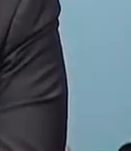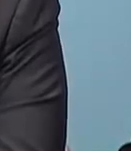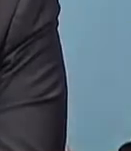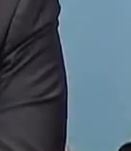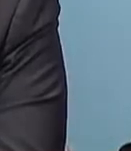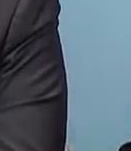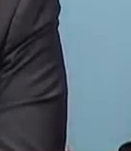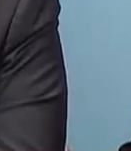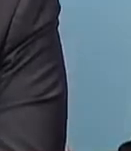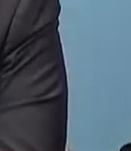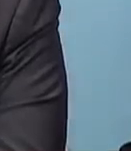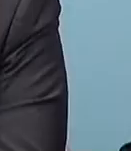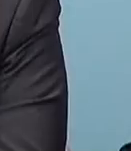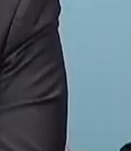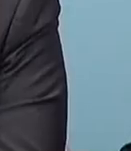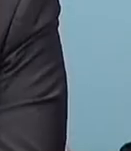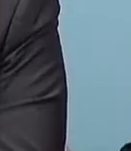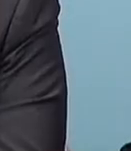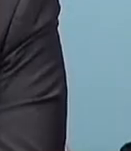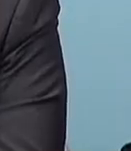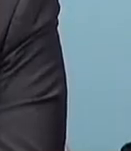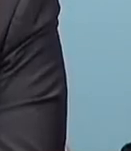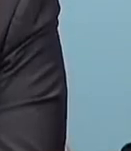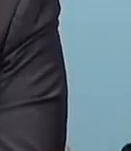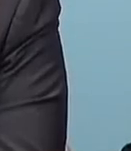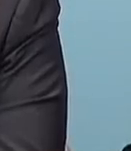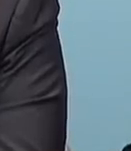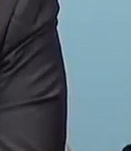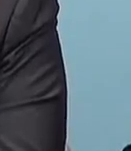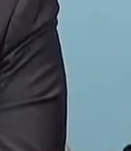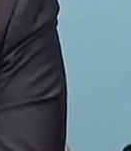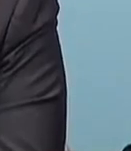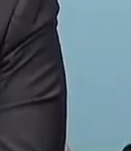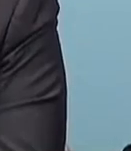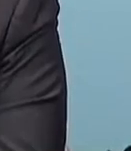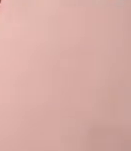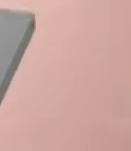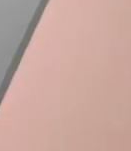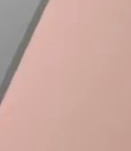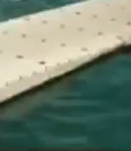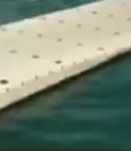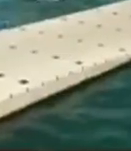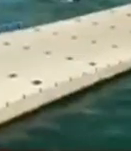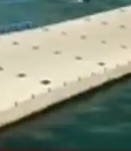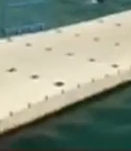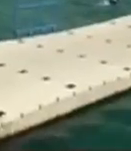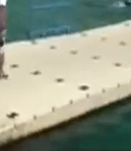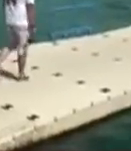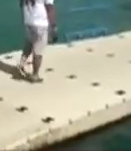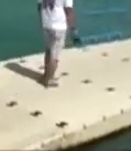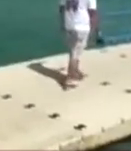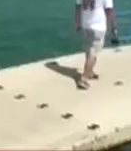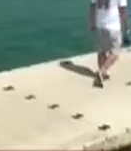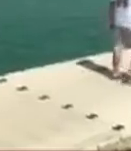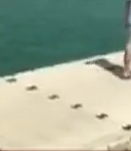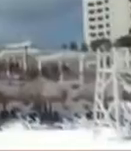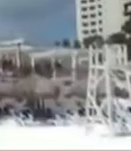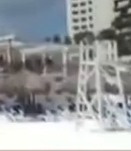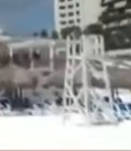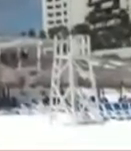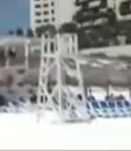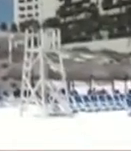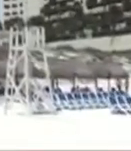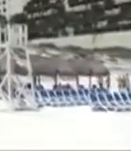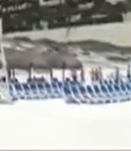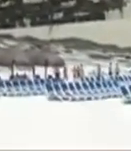incentivos fiscales de ISR, IVA, régimen aduanero especial. Cancún, Quintana Roo es la ciudad más